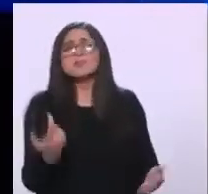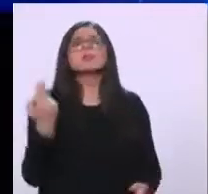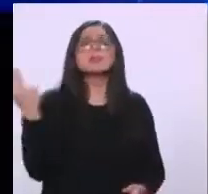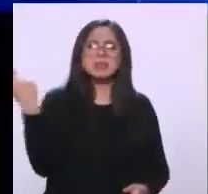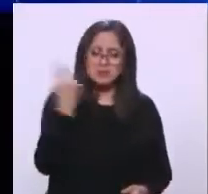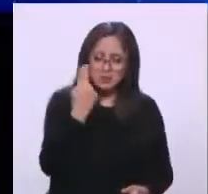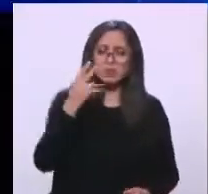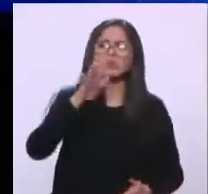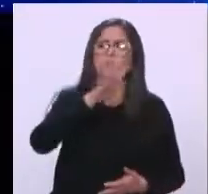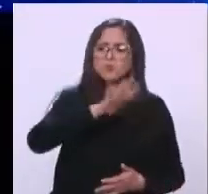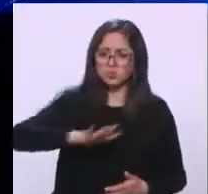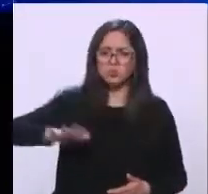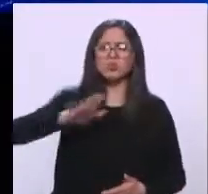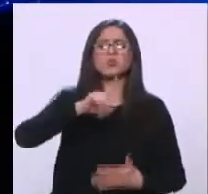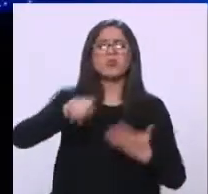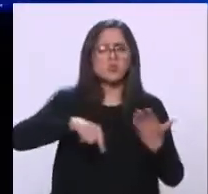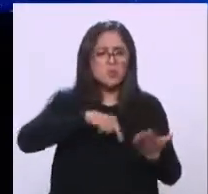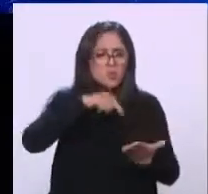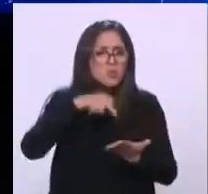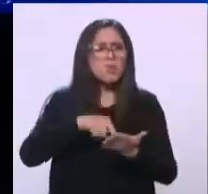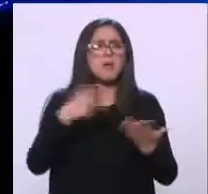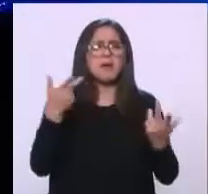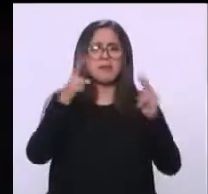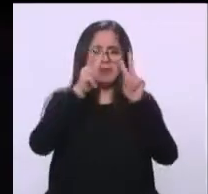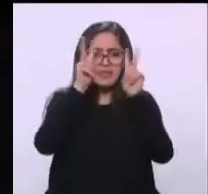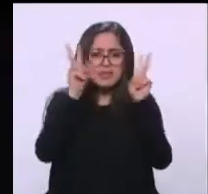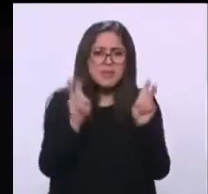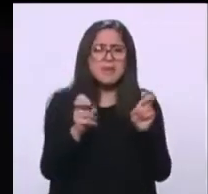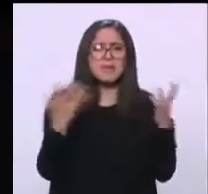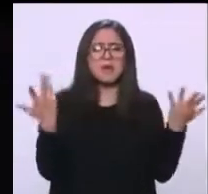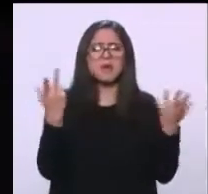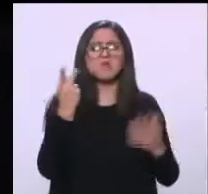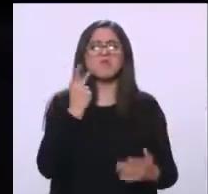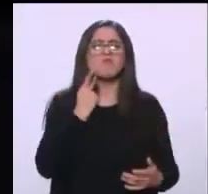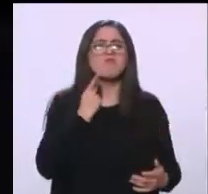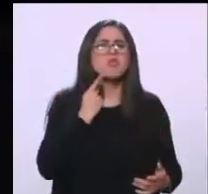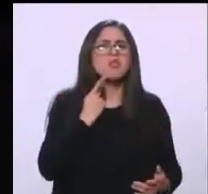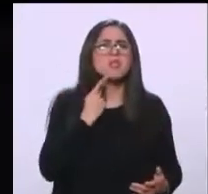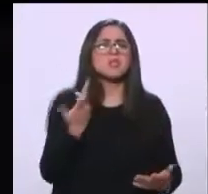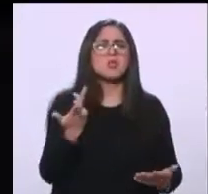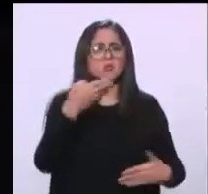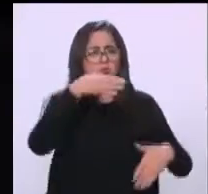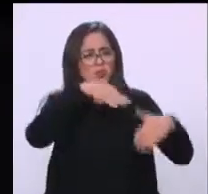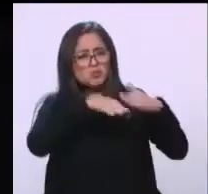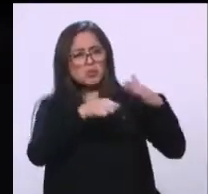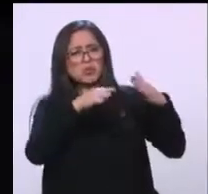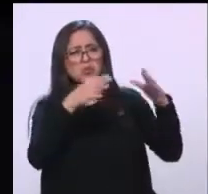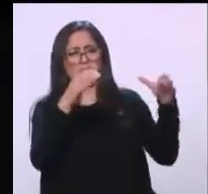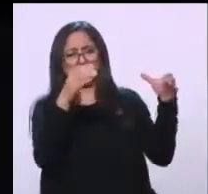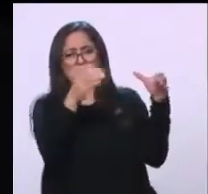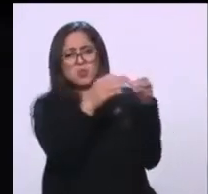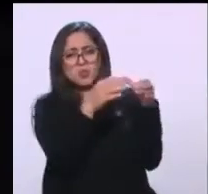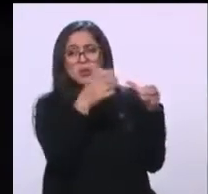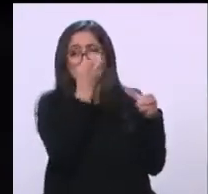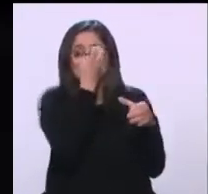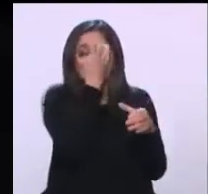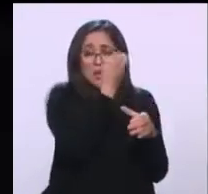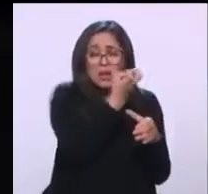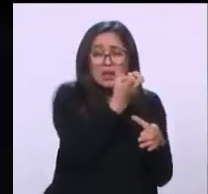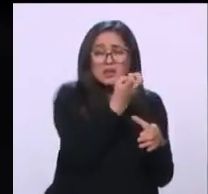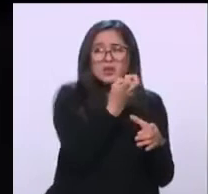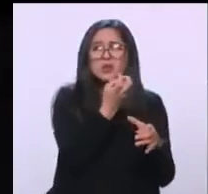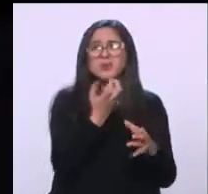espacios finalmente que son espacios políticos cerrados, ¿no? Sí. No es precisamente una forma en la que